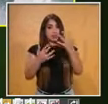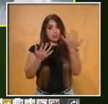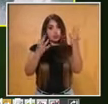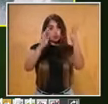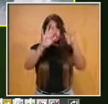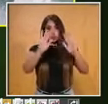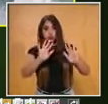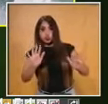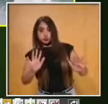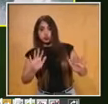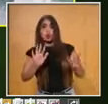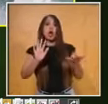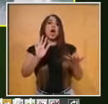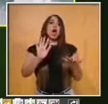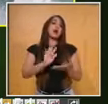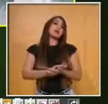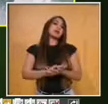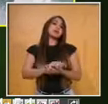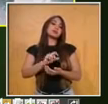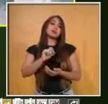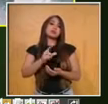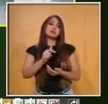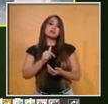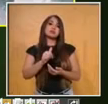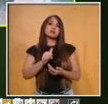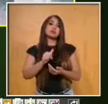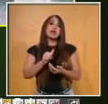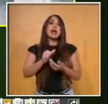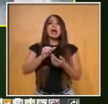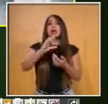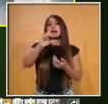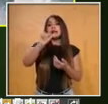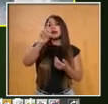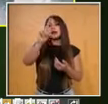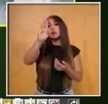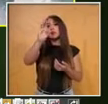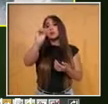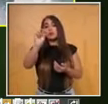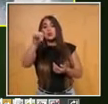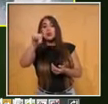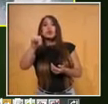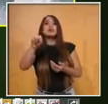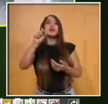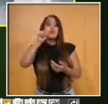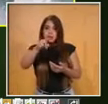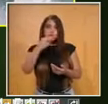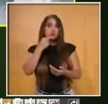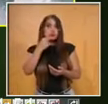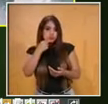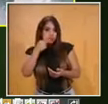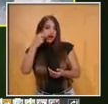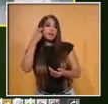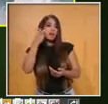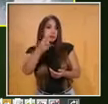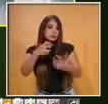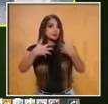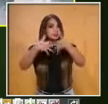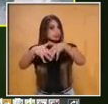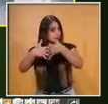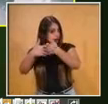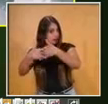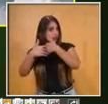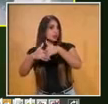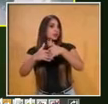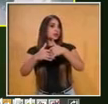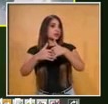Usaban el carbón como combustible. Las máquinas movidas por vapor se aplicaron en la industria.